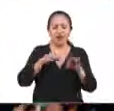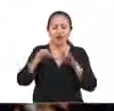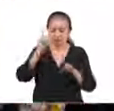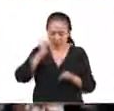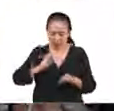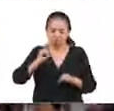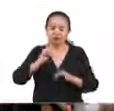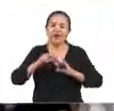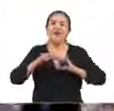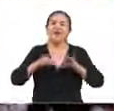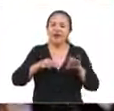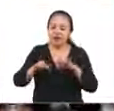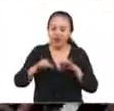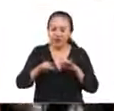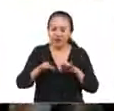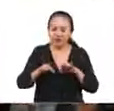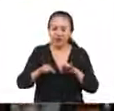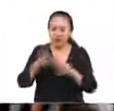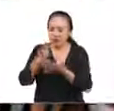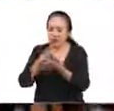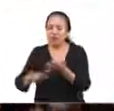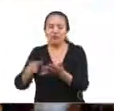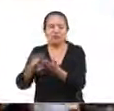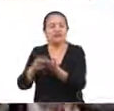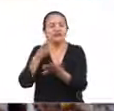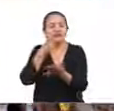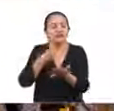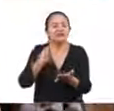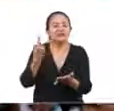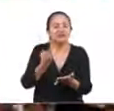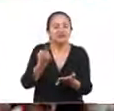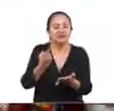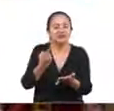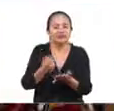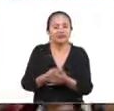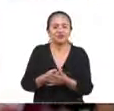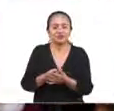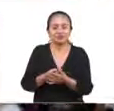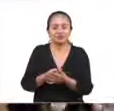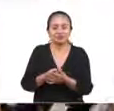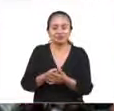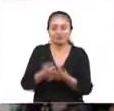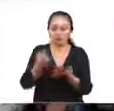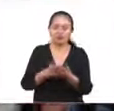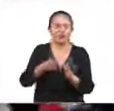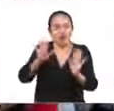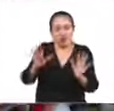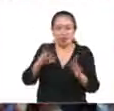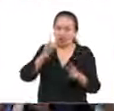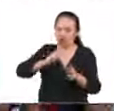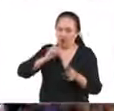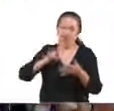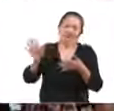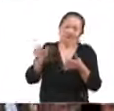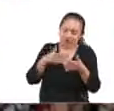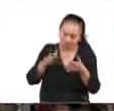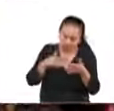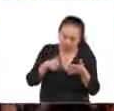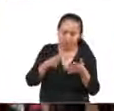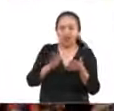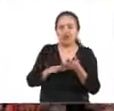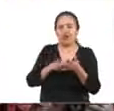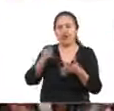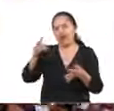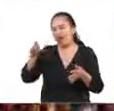trabajadoras, lo que nos dice este programa es que además de cocinar, además de